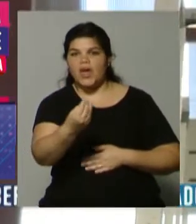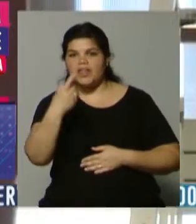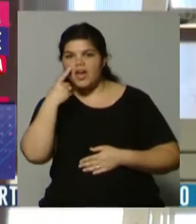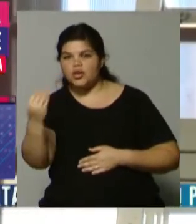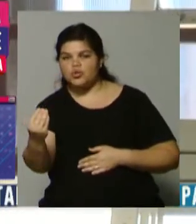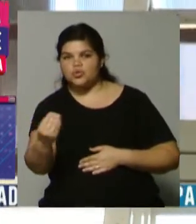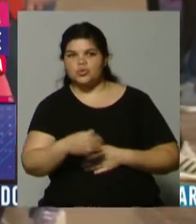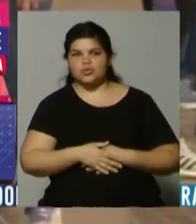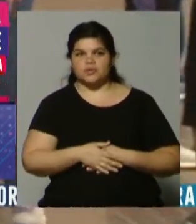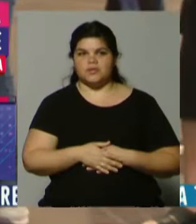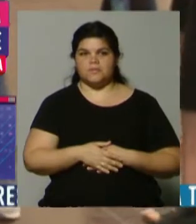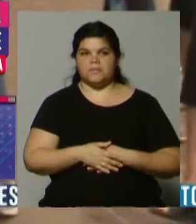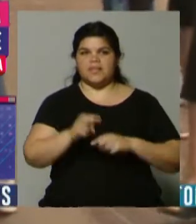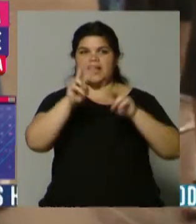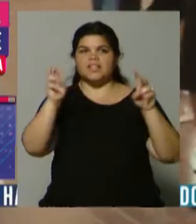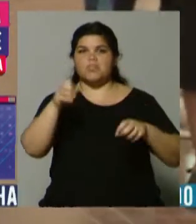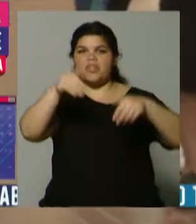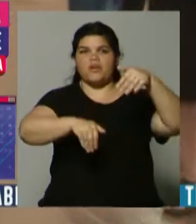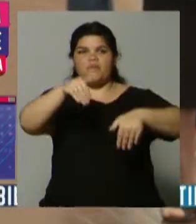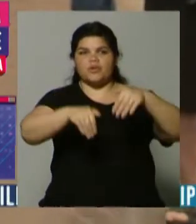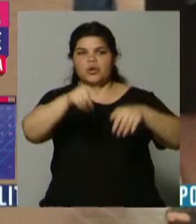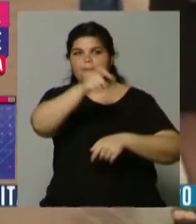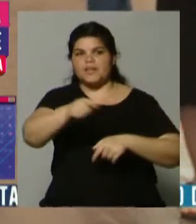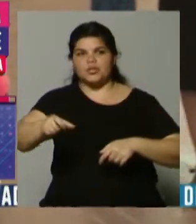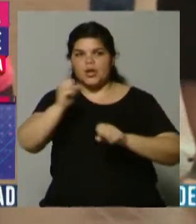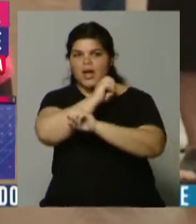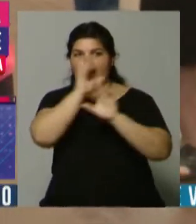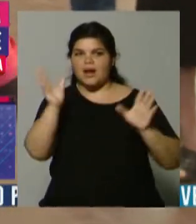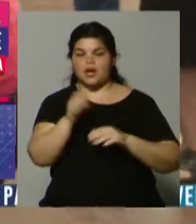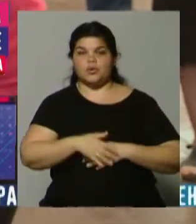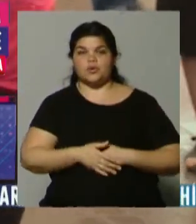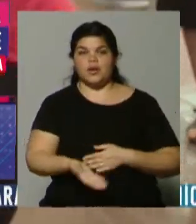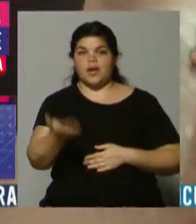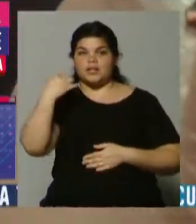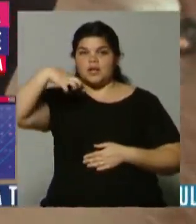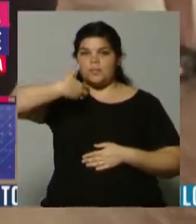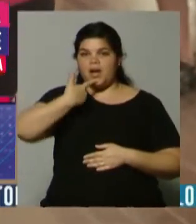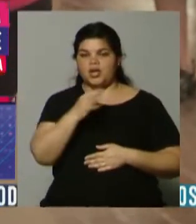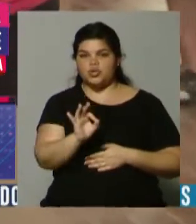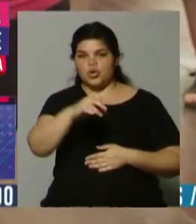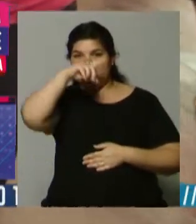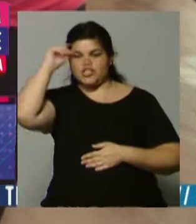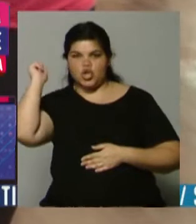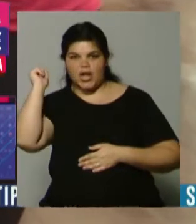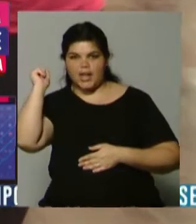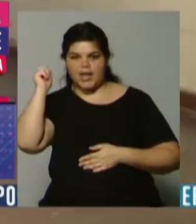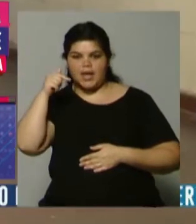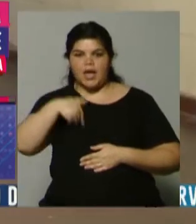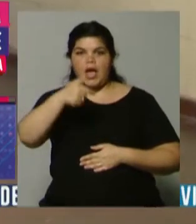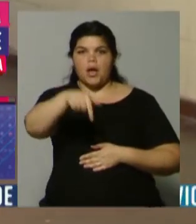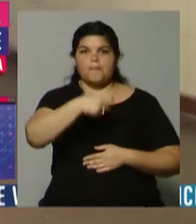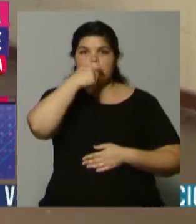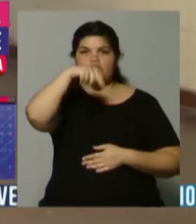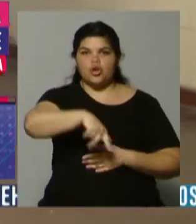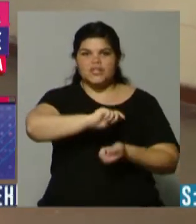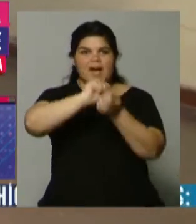en términos de motivación del voto, que la elección PASO nacional no había modificado en lo más